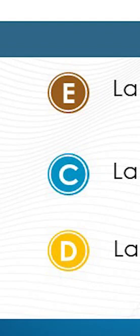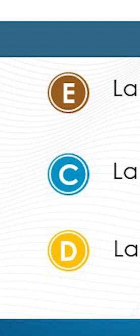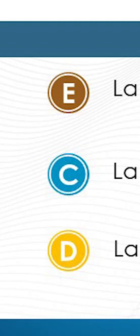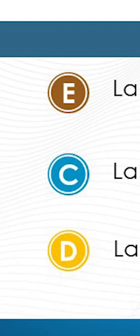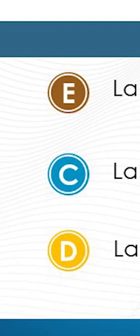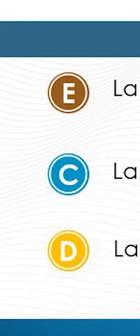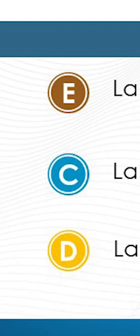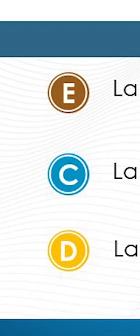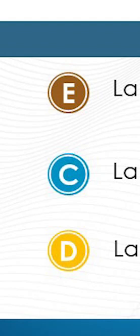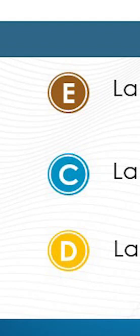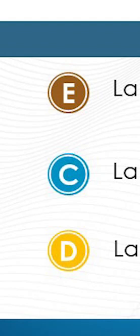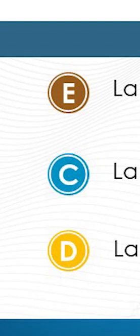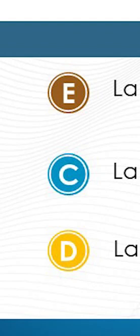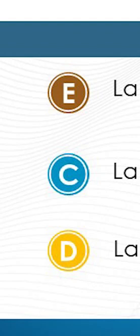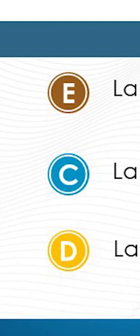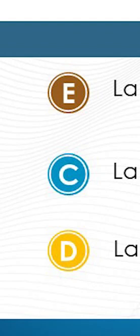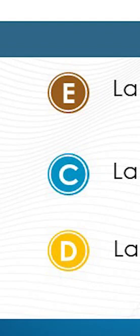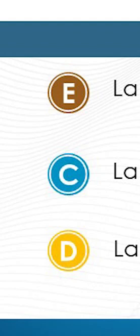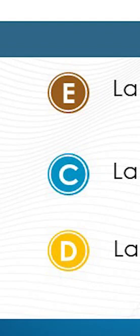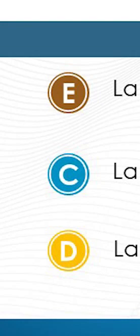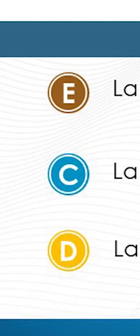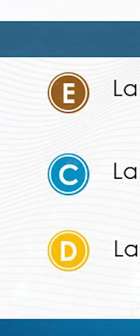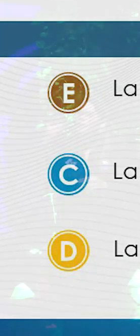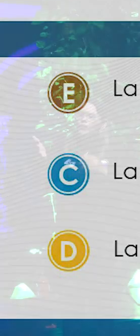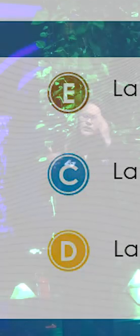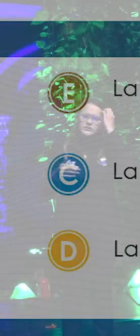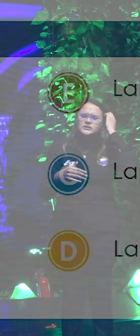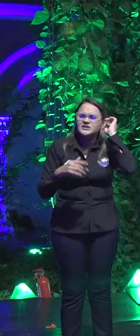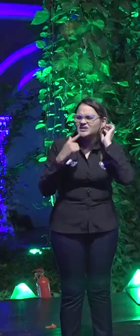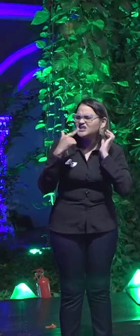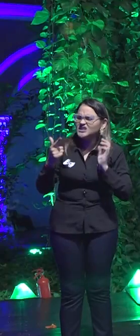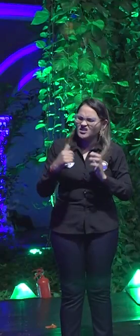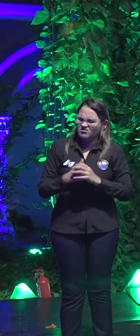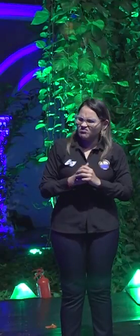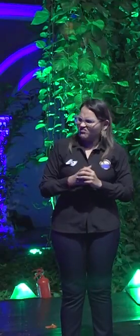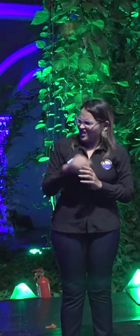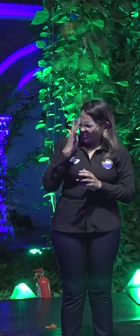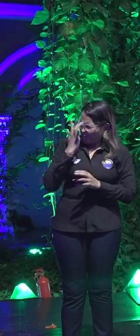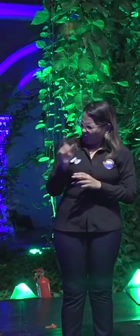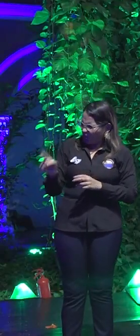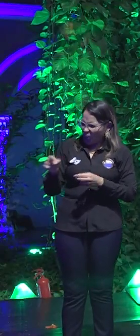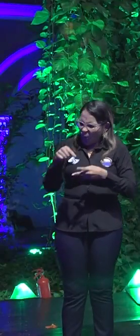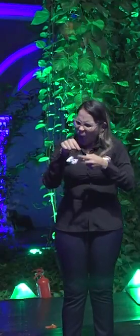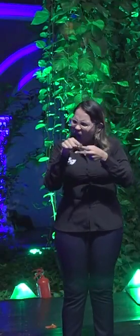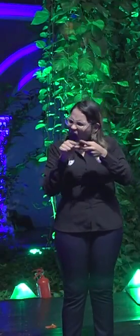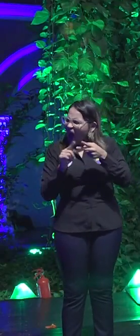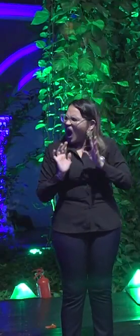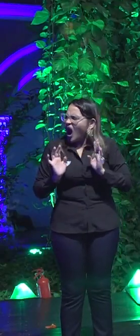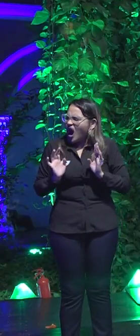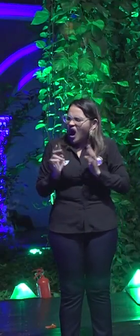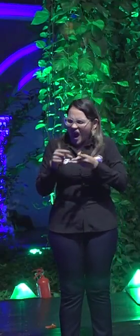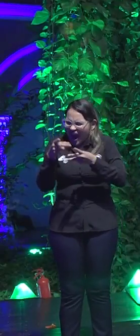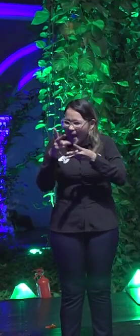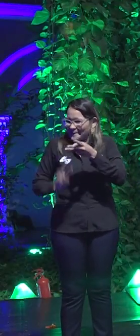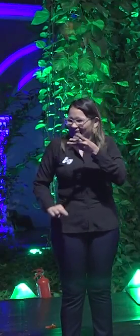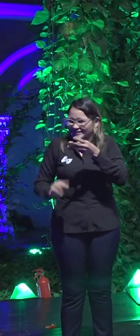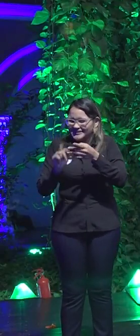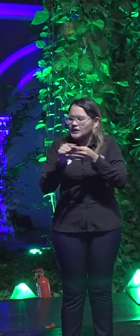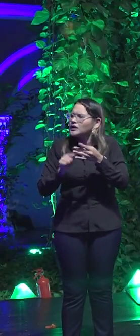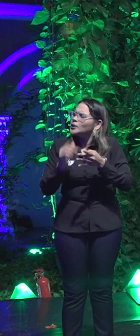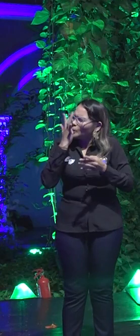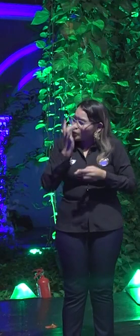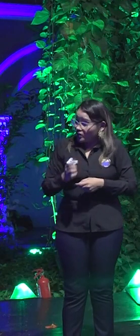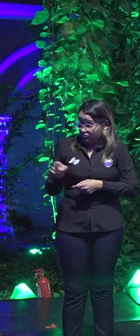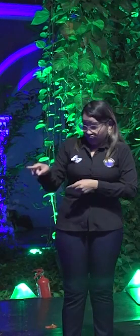al finalizar la visita, los pares nos dijeron, ¿y ustedes por qué no optaron a ambas si tenían cosas tan significativas? Porque además son la única universidad